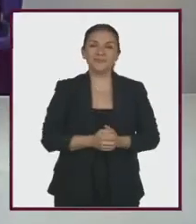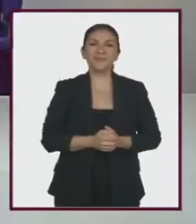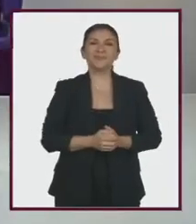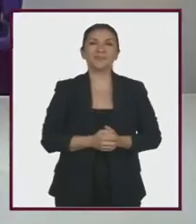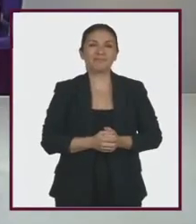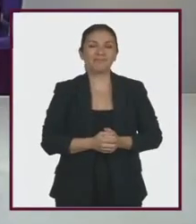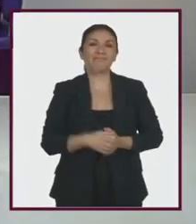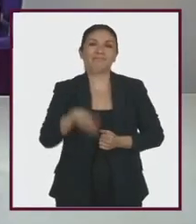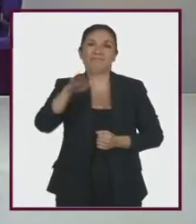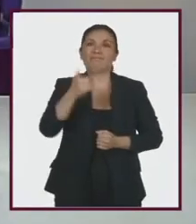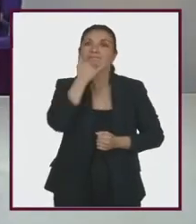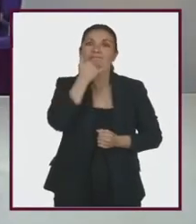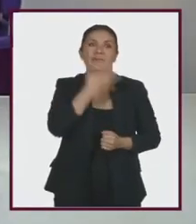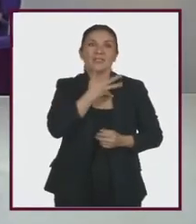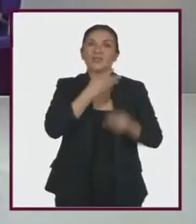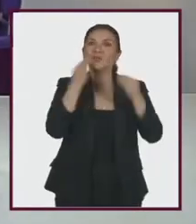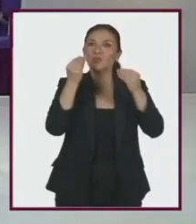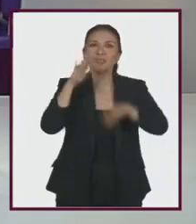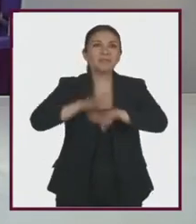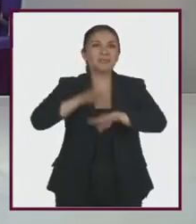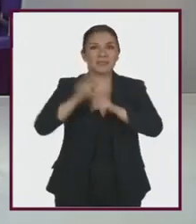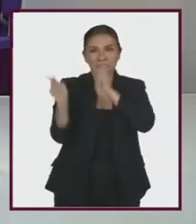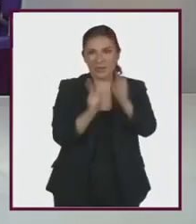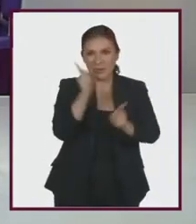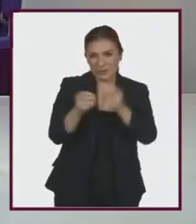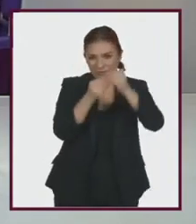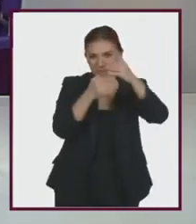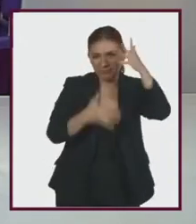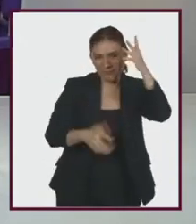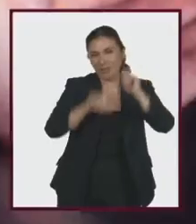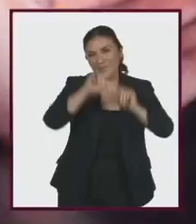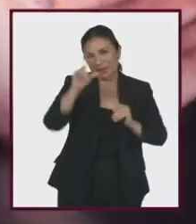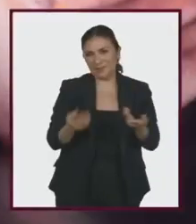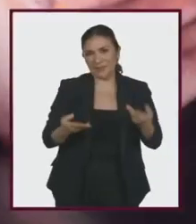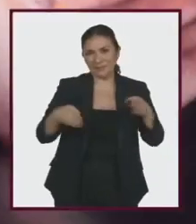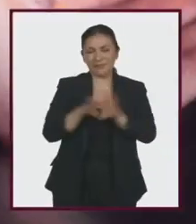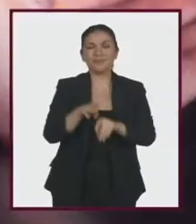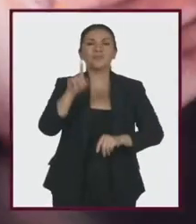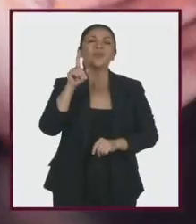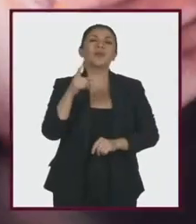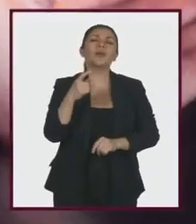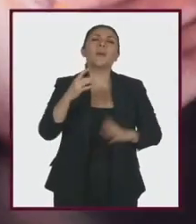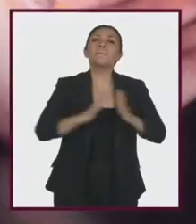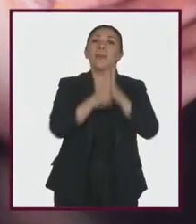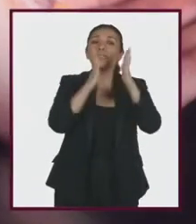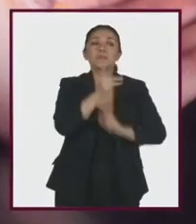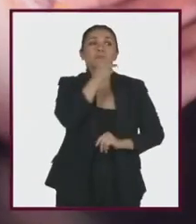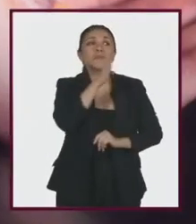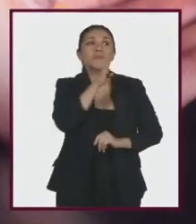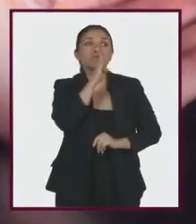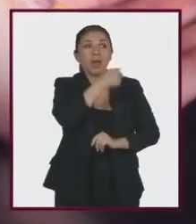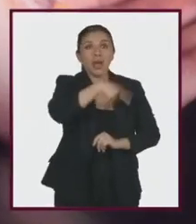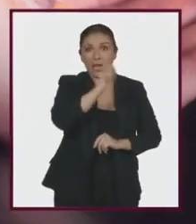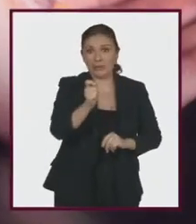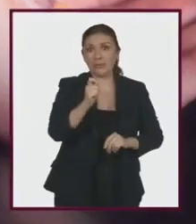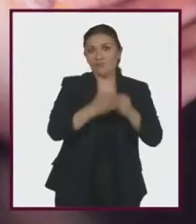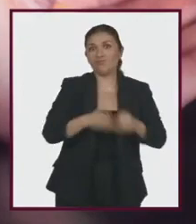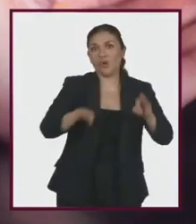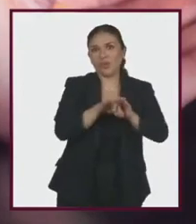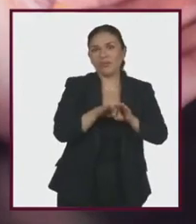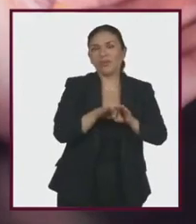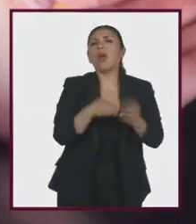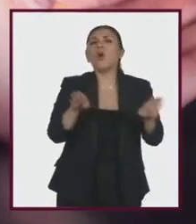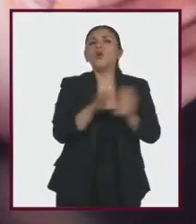abusando de ti, tenemos muchas preguntas, unas cuantas más antes de despedirnos. Rosalía Rodríguez, la participación de los padres es importante. ¿Cómo se